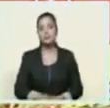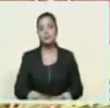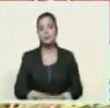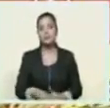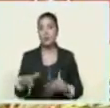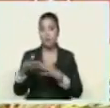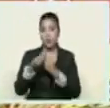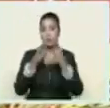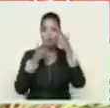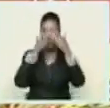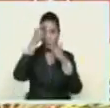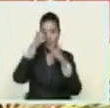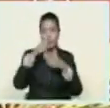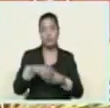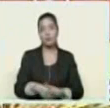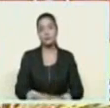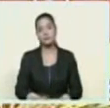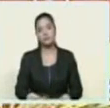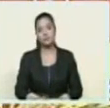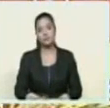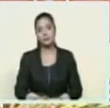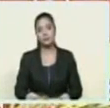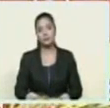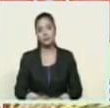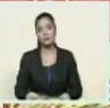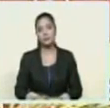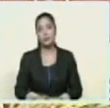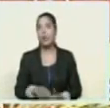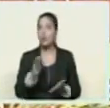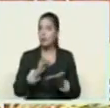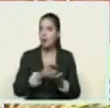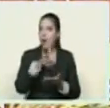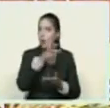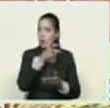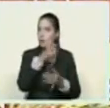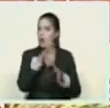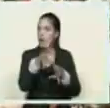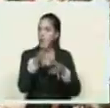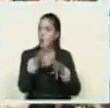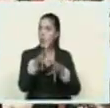y con chávez vino la llena ya medida